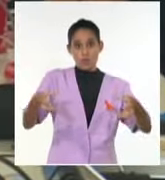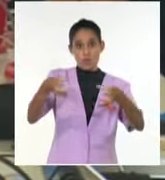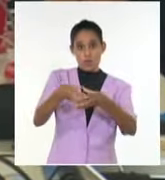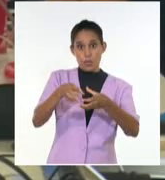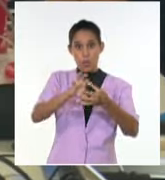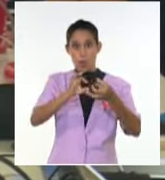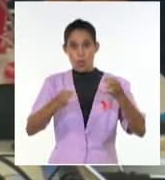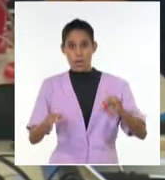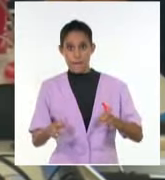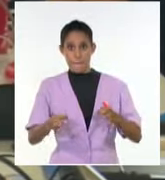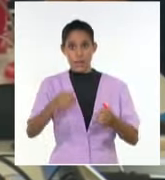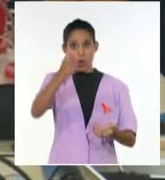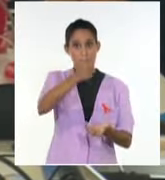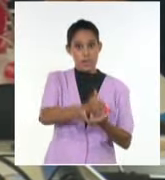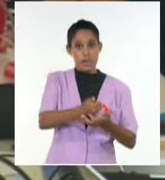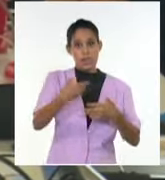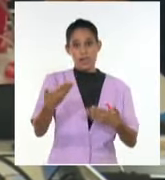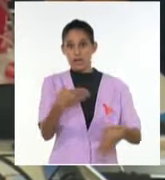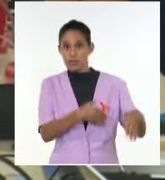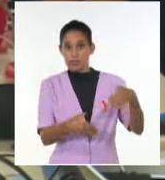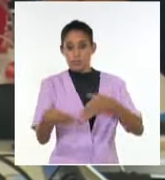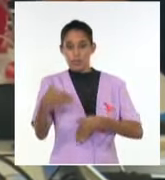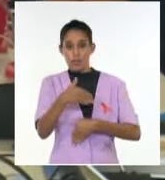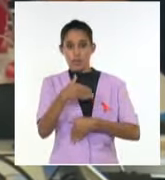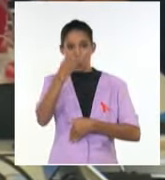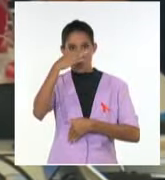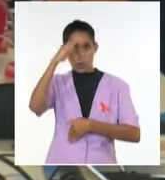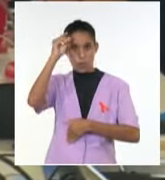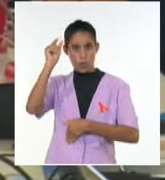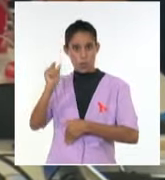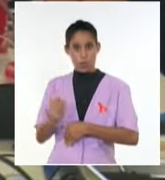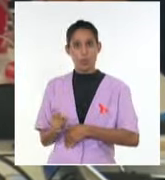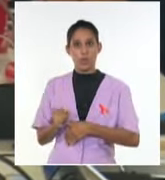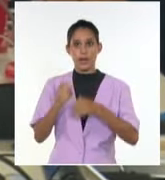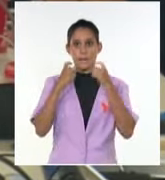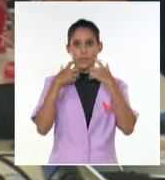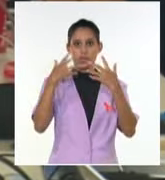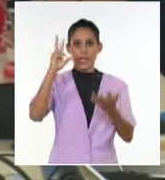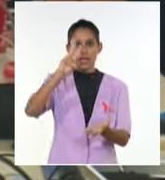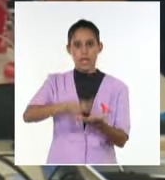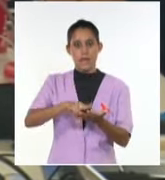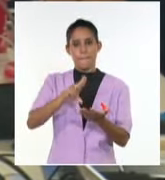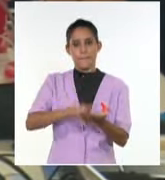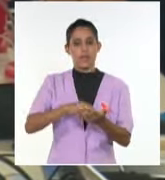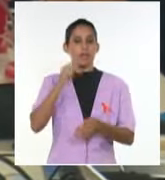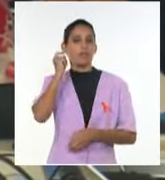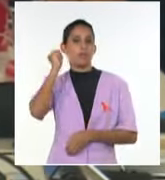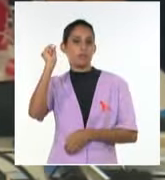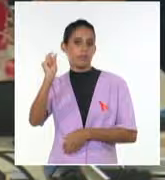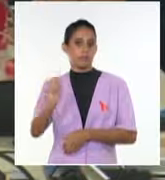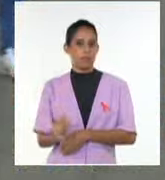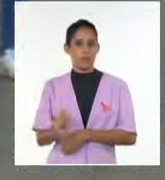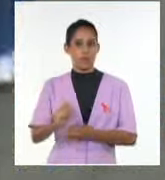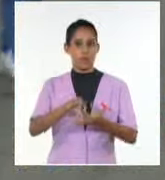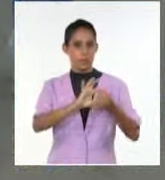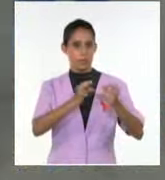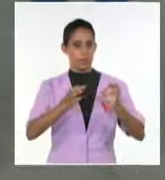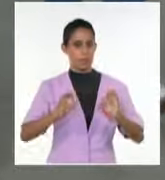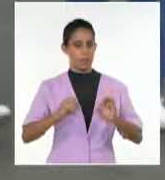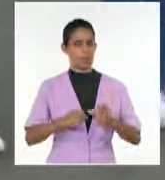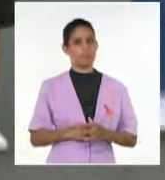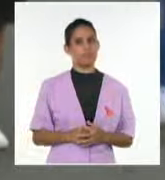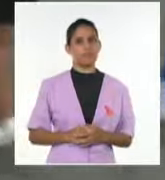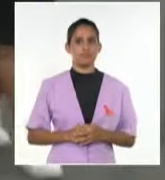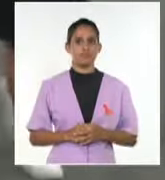estuvo representada por María Caridad Colón, en su calidad de miembro del máximo organismo mundial del olimpismo.